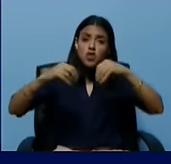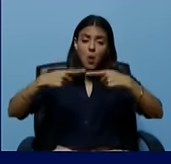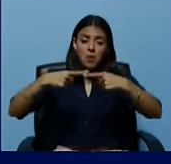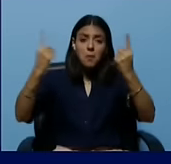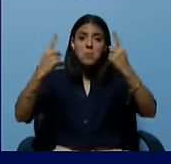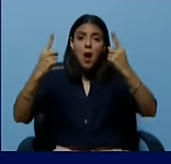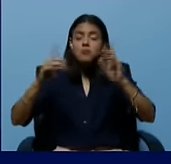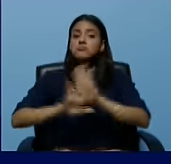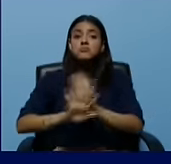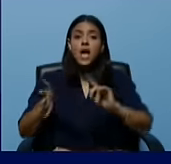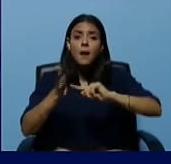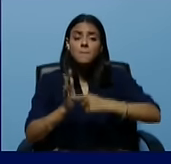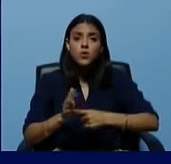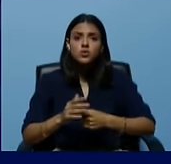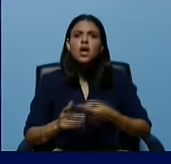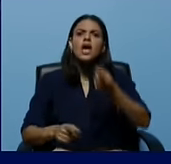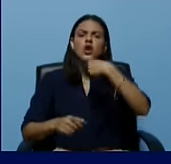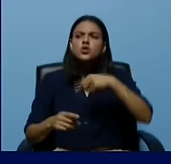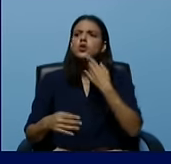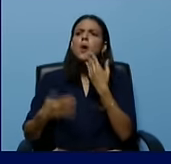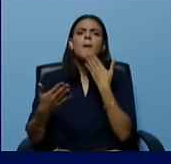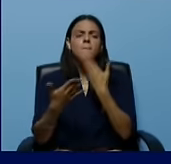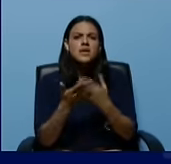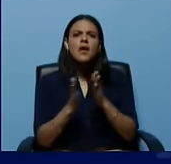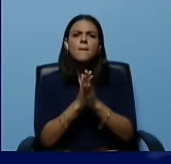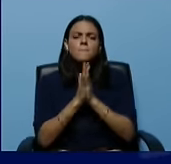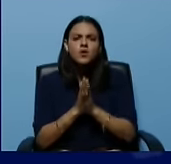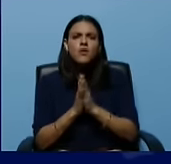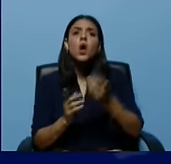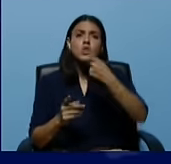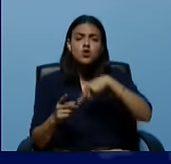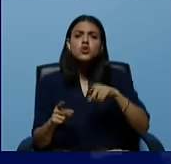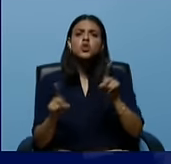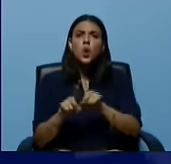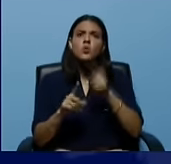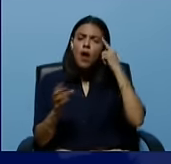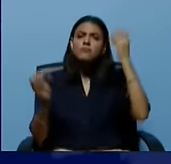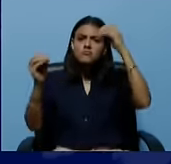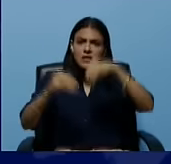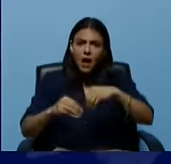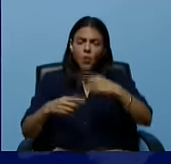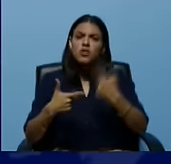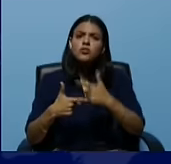Para resguardar la discreción, nosotros estuvimos de acuerdo, entonces